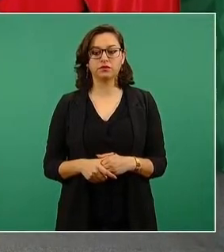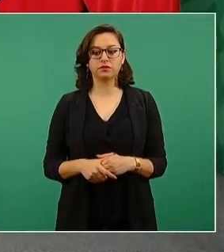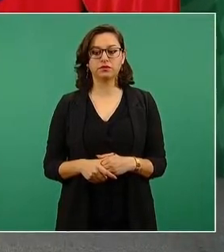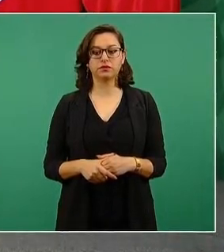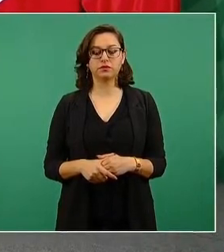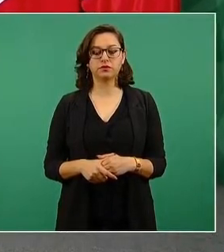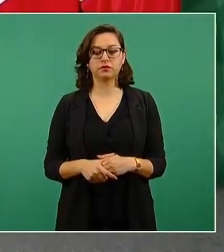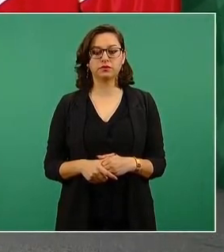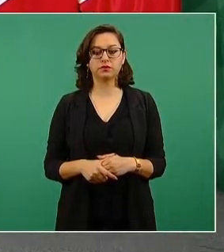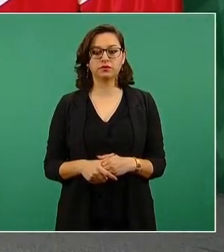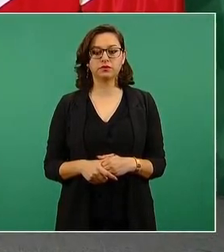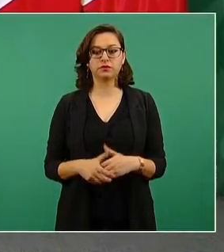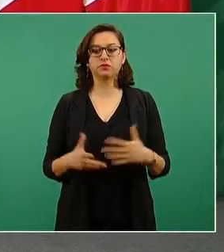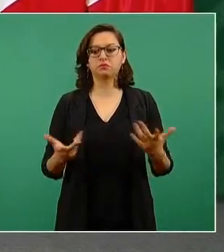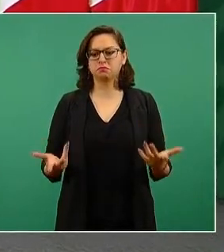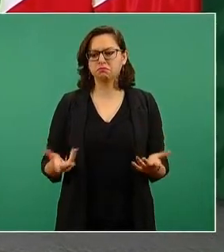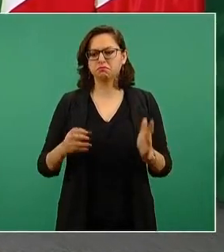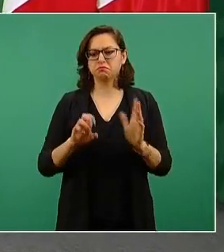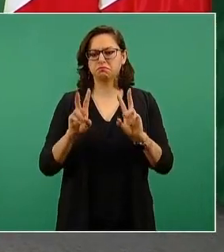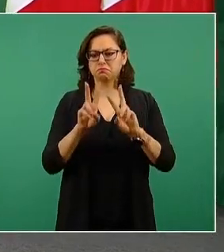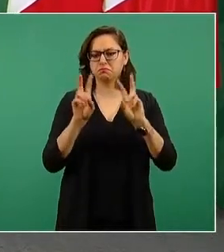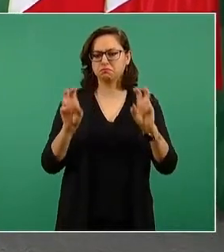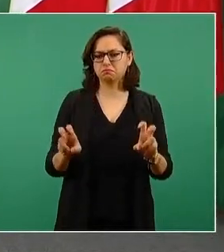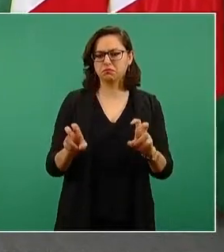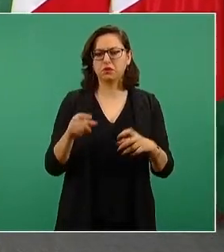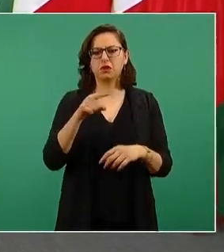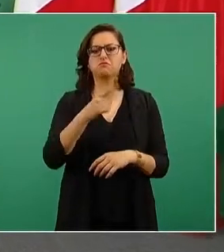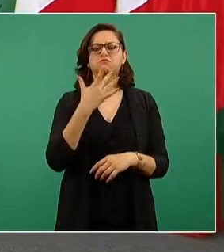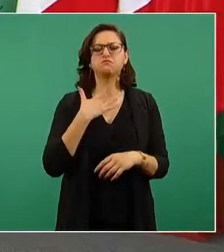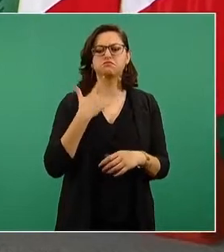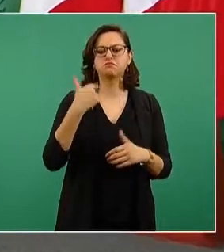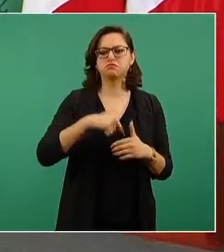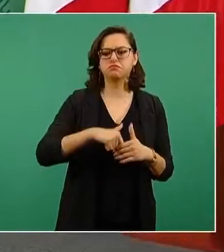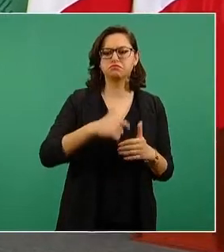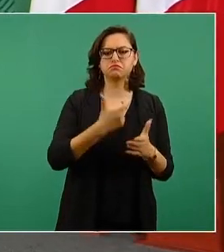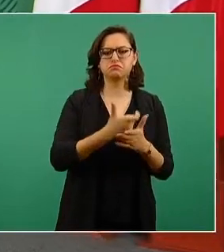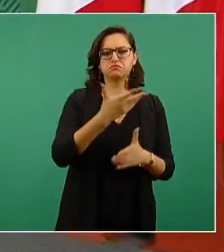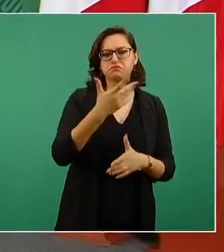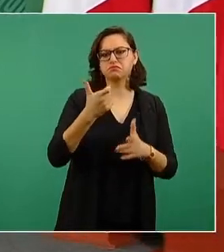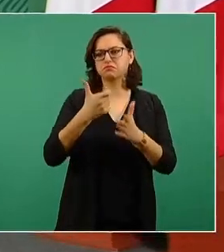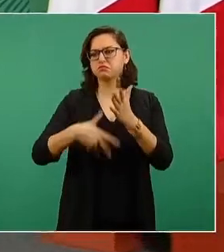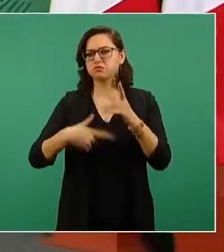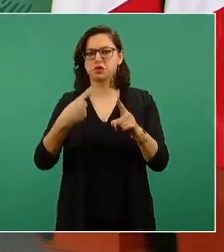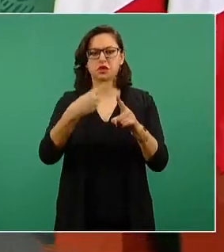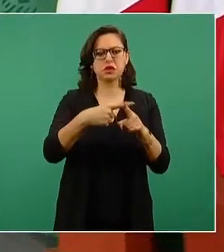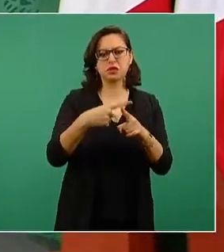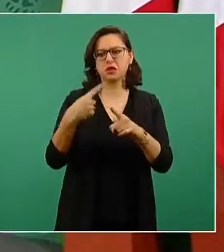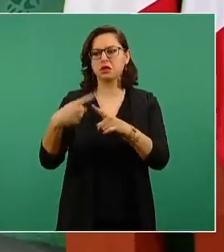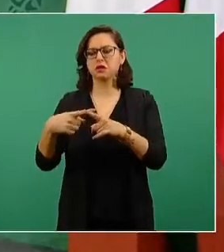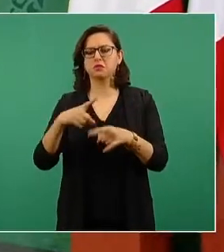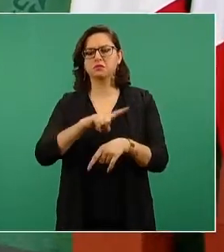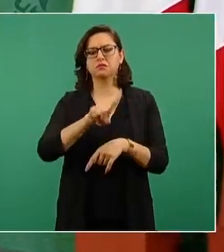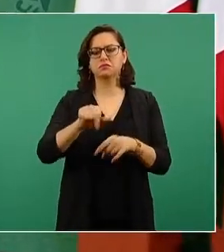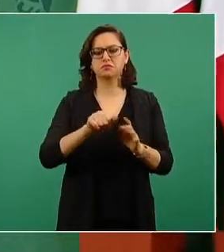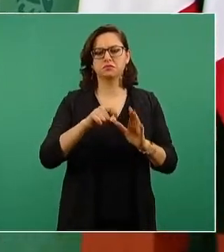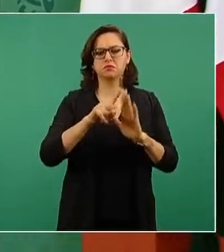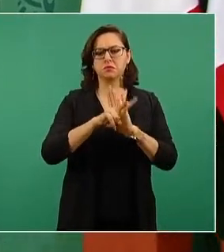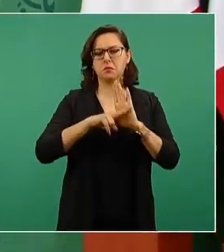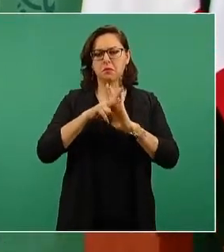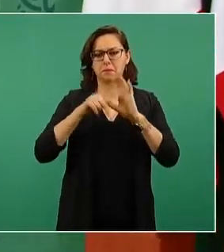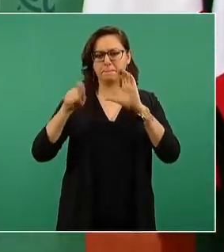que tiene que ver con el quién es quién en los precios de los combustibles, los videos, y luego abrimos para